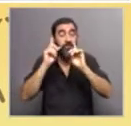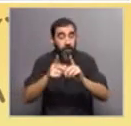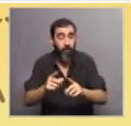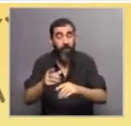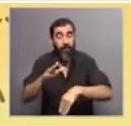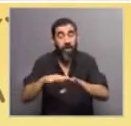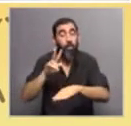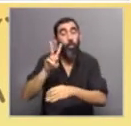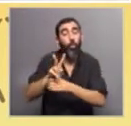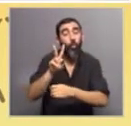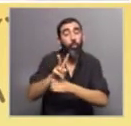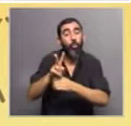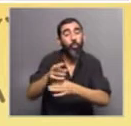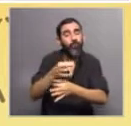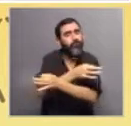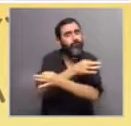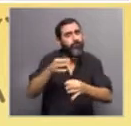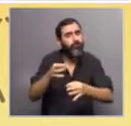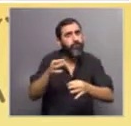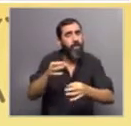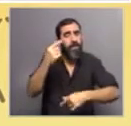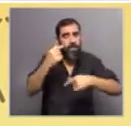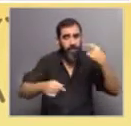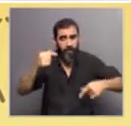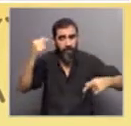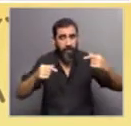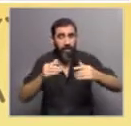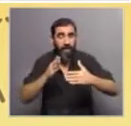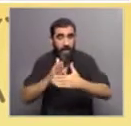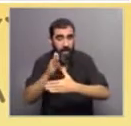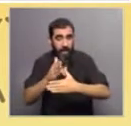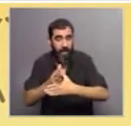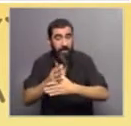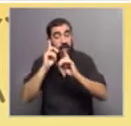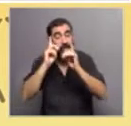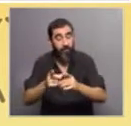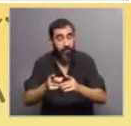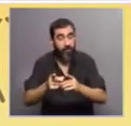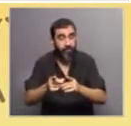medir la eficiencia y las emisiones de distintos tipos de leña, y van a confirmar